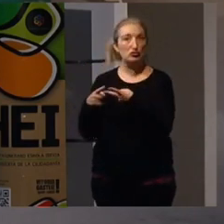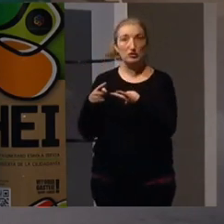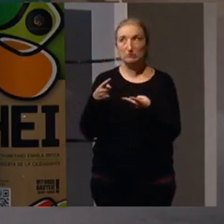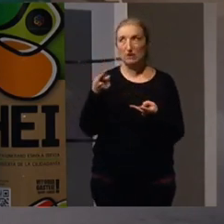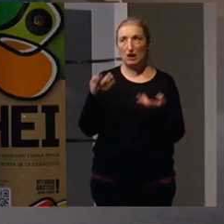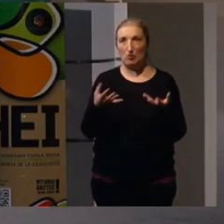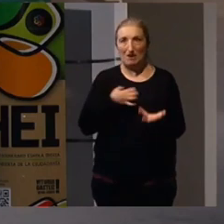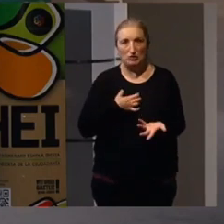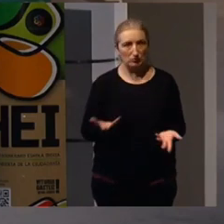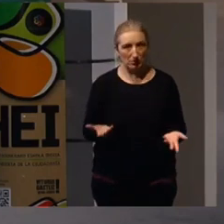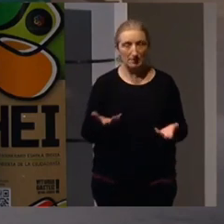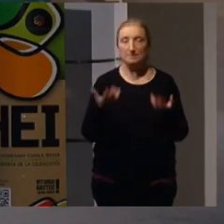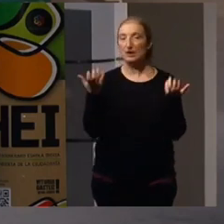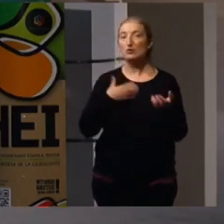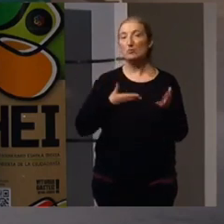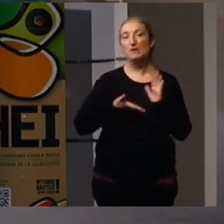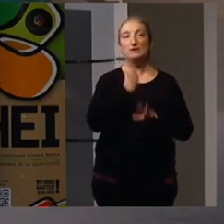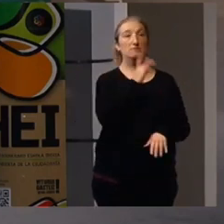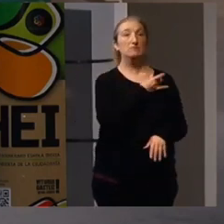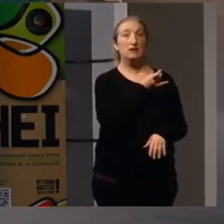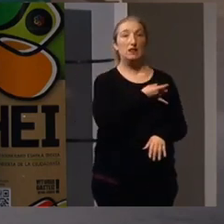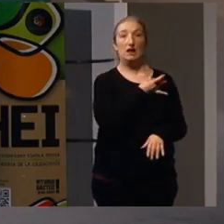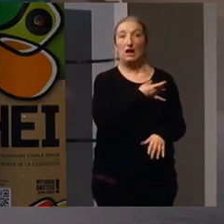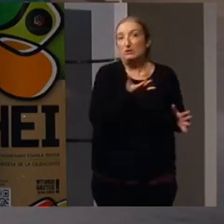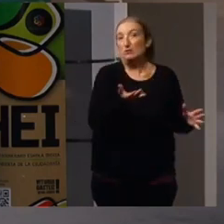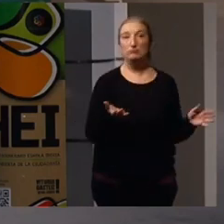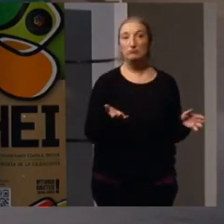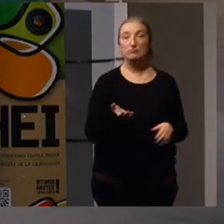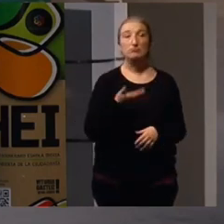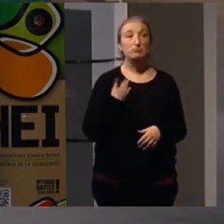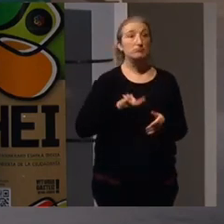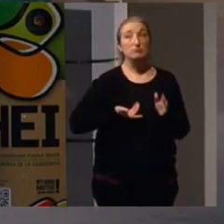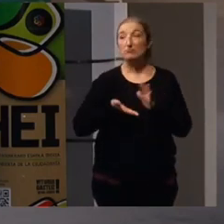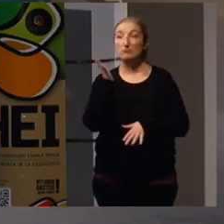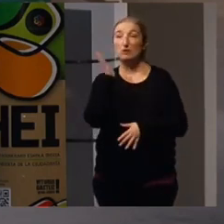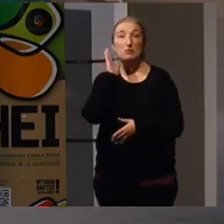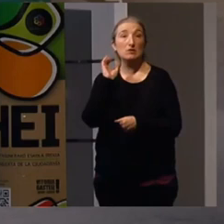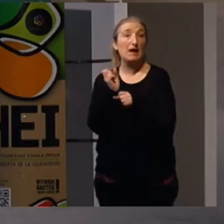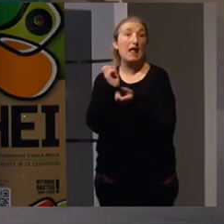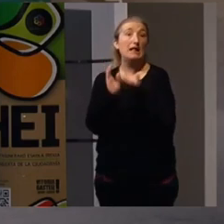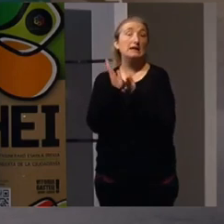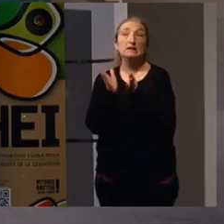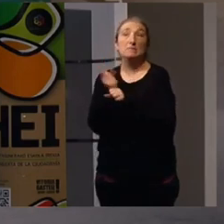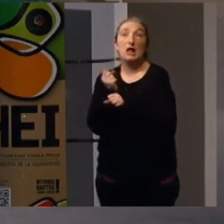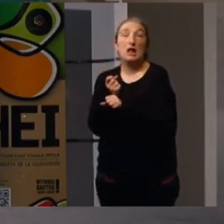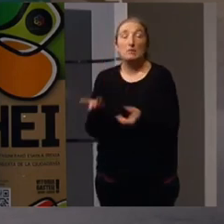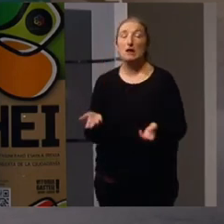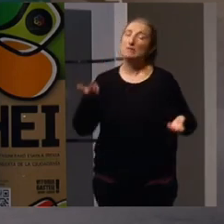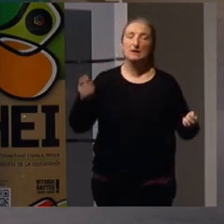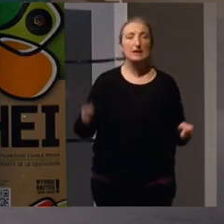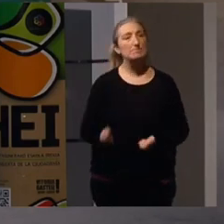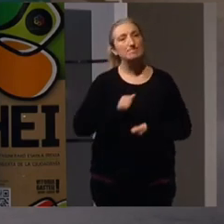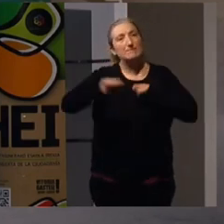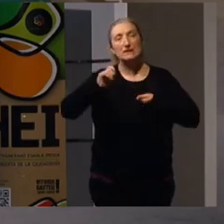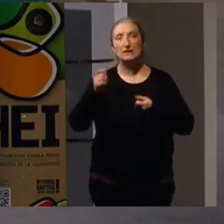¿vale? Tú puedes ir al sindicato como el que va al terapeuta de lo laboral, en el sentido de, fíjate qué faena